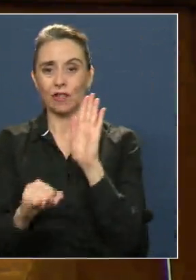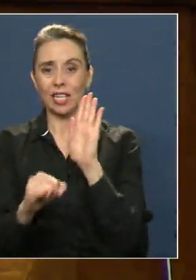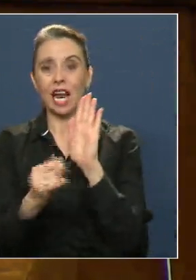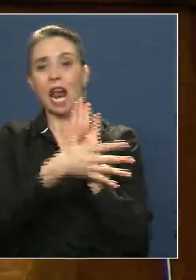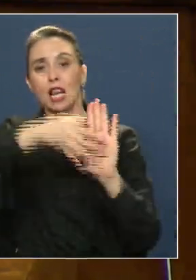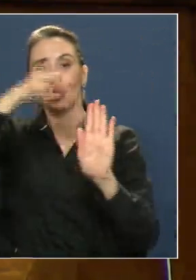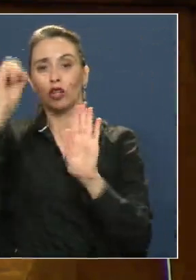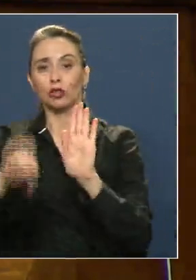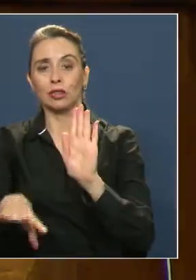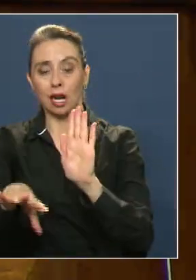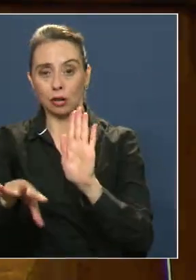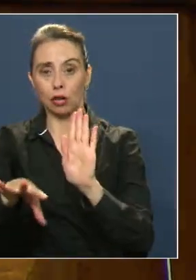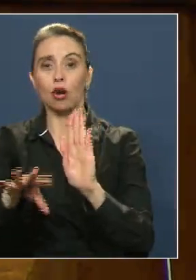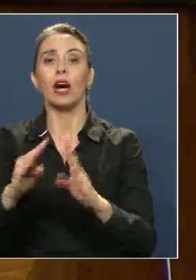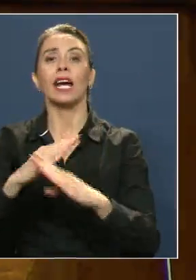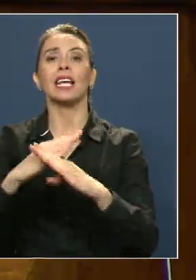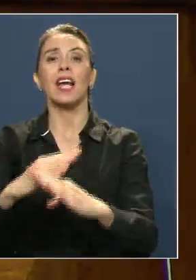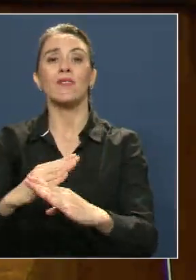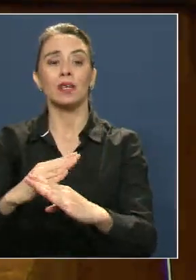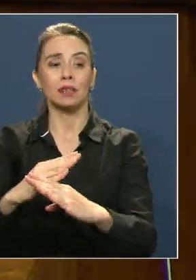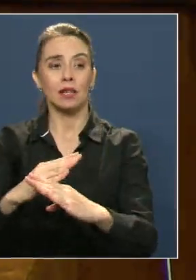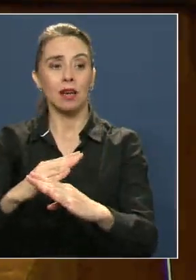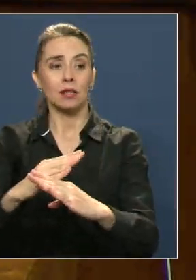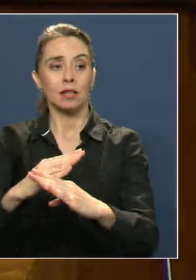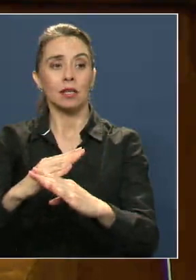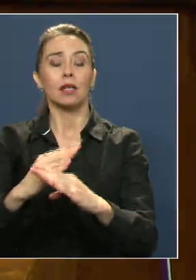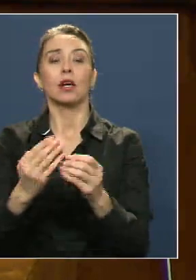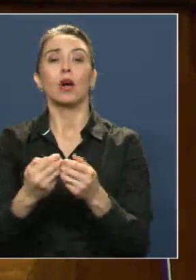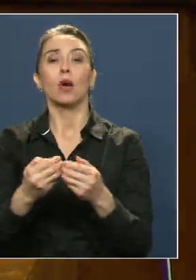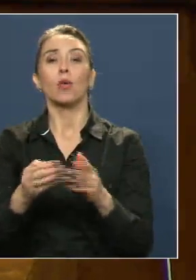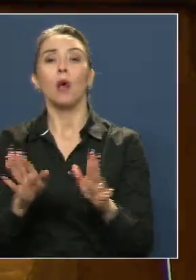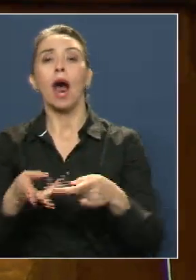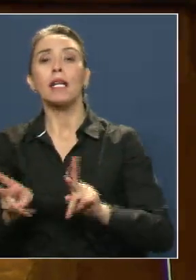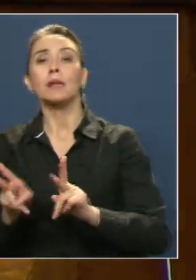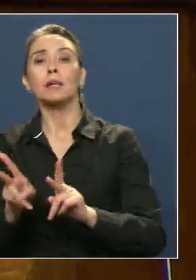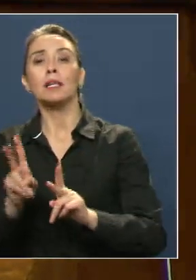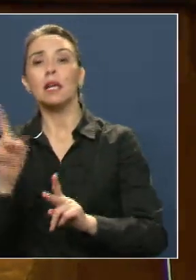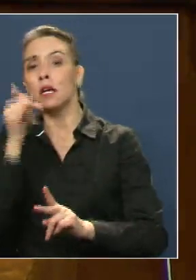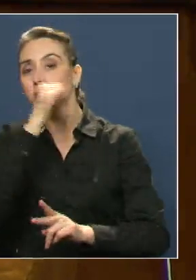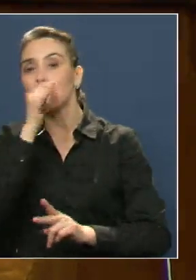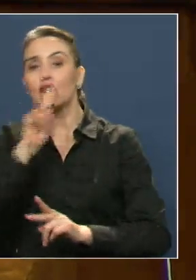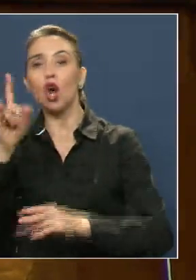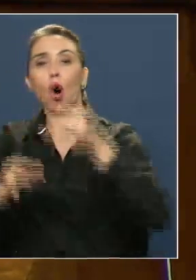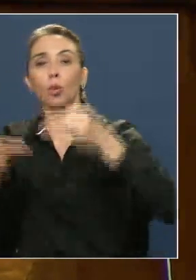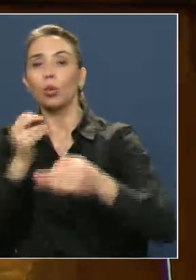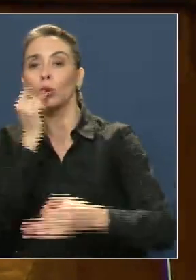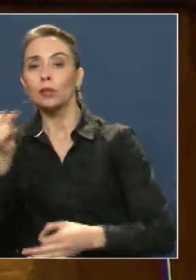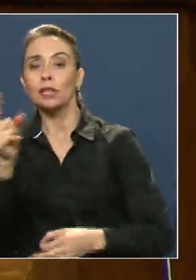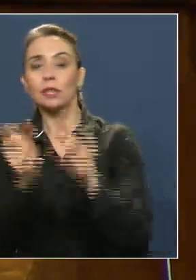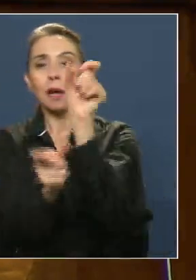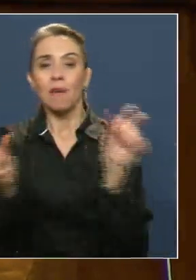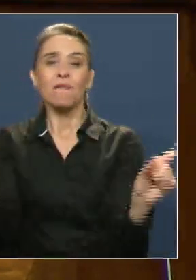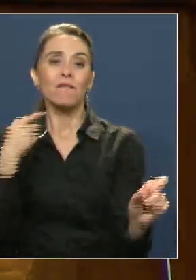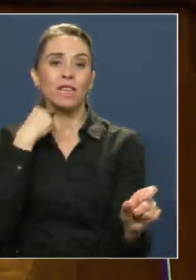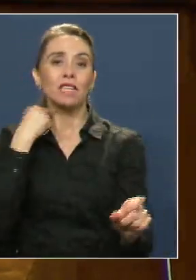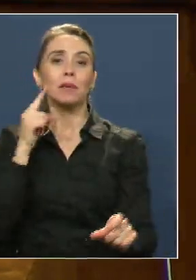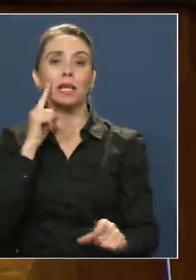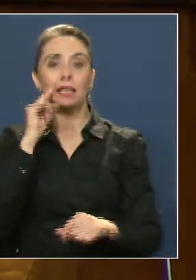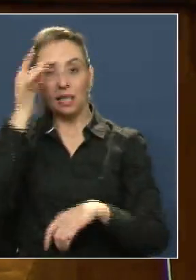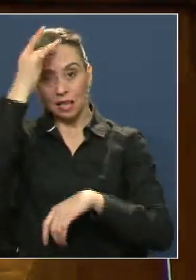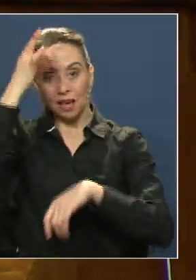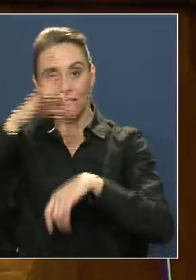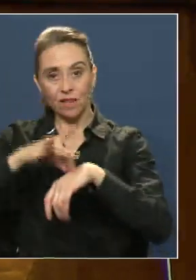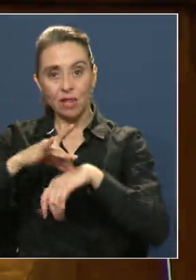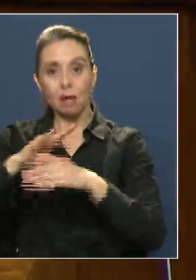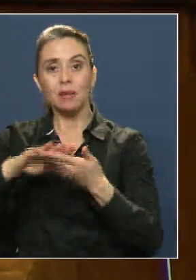norma señalada era evitar a toda costa cualquier espacio de impunidad, en especial en el caso de las víctimas que padecen alguna enfermedad de